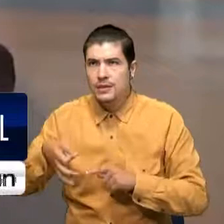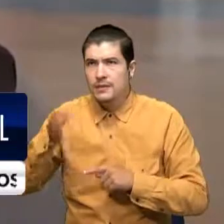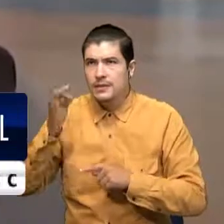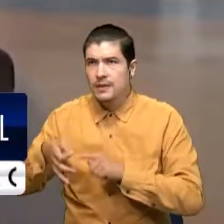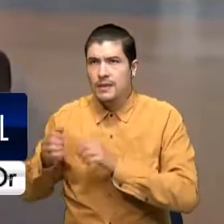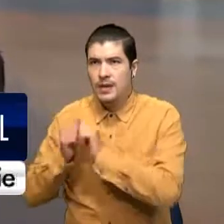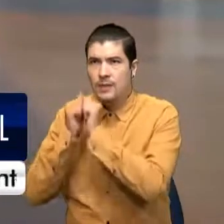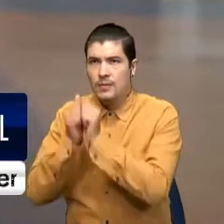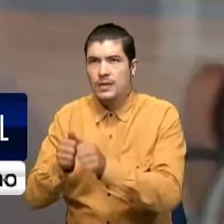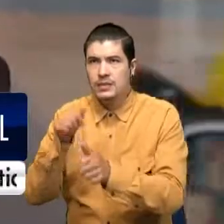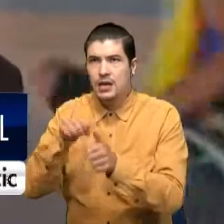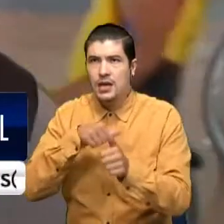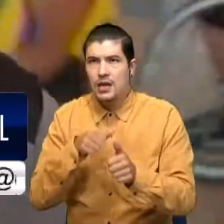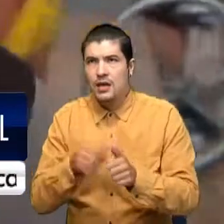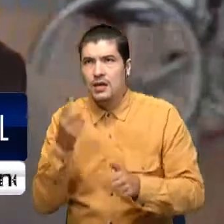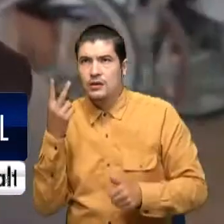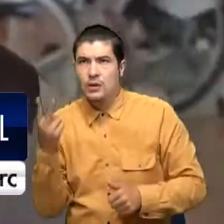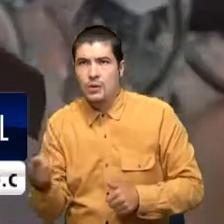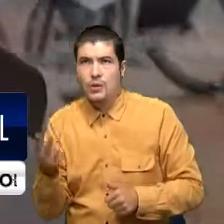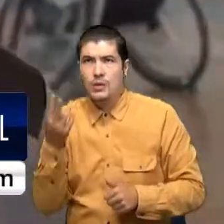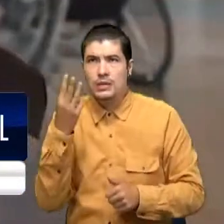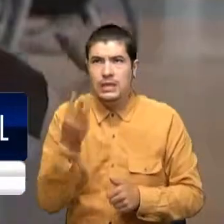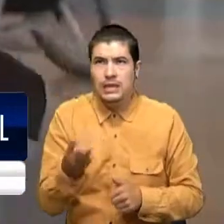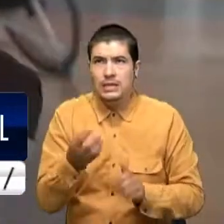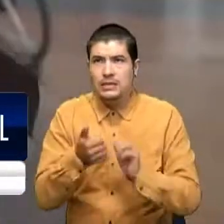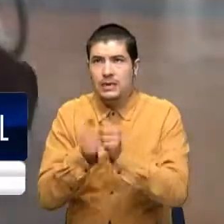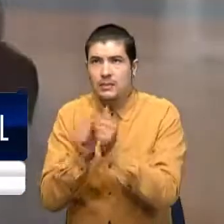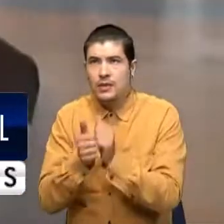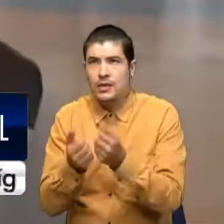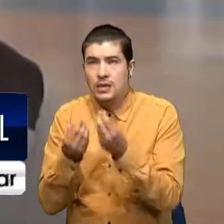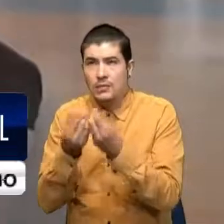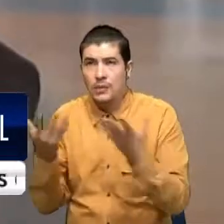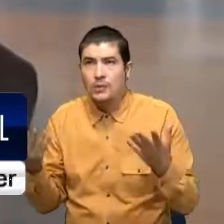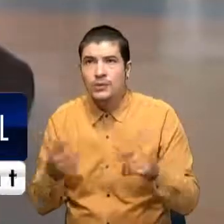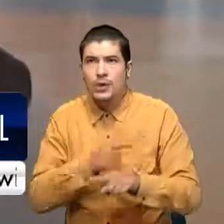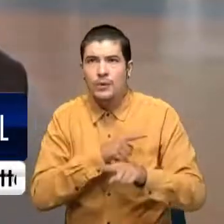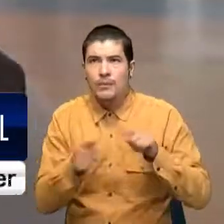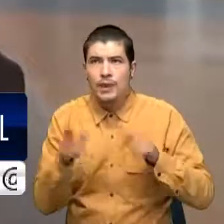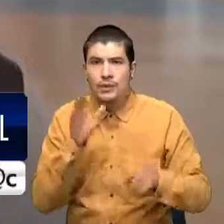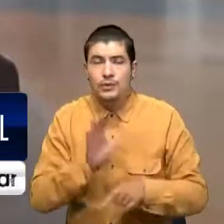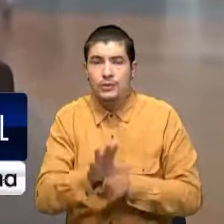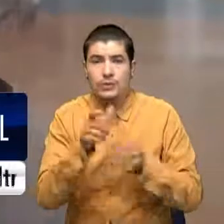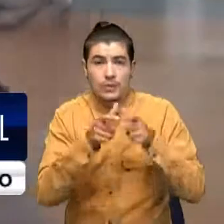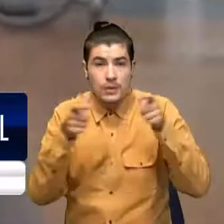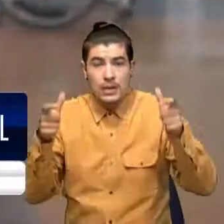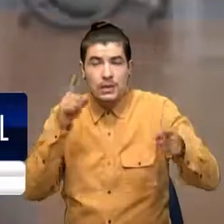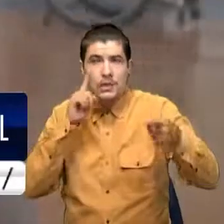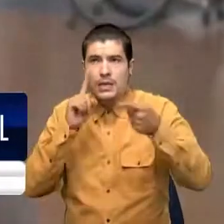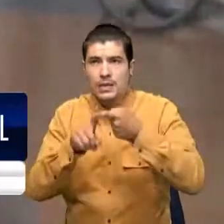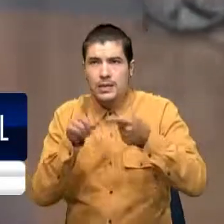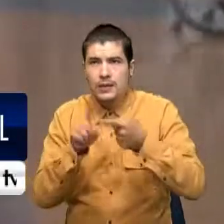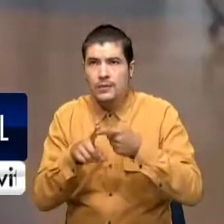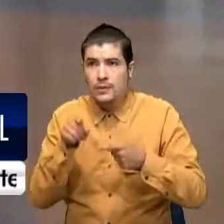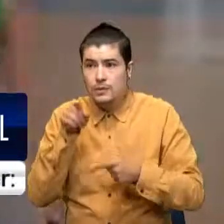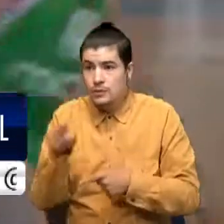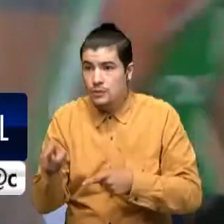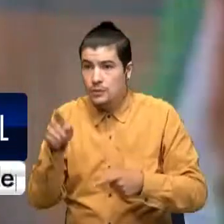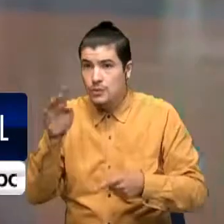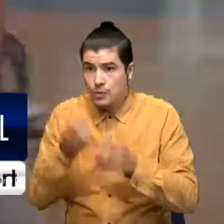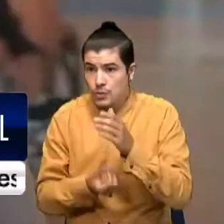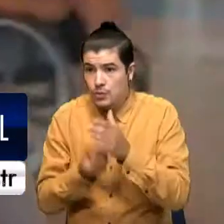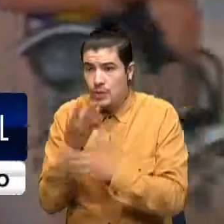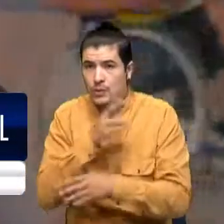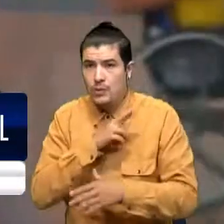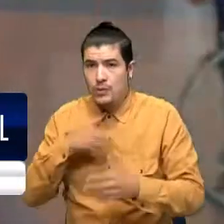acompañando en cada uno de esos torneos dos, tres deportistas cuando mucho, pero el gran objetivo es llevar a estos nuevos que